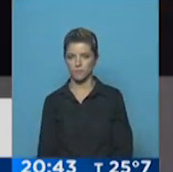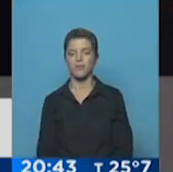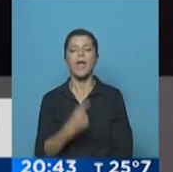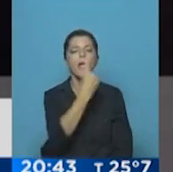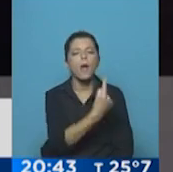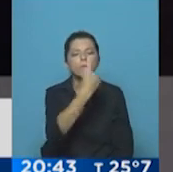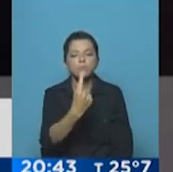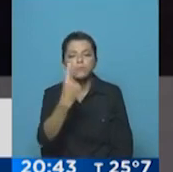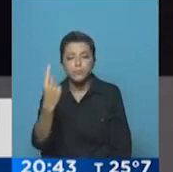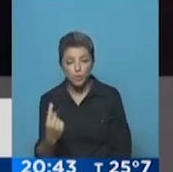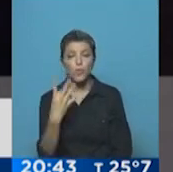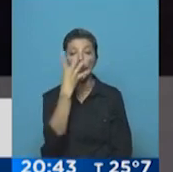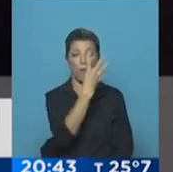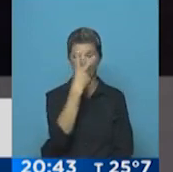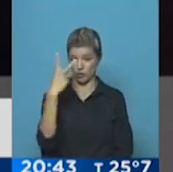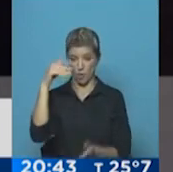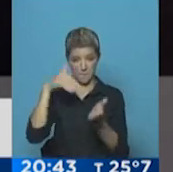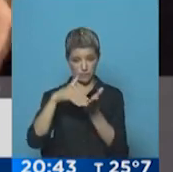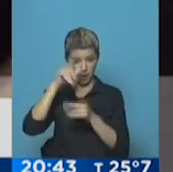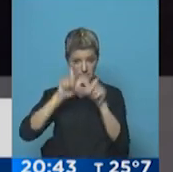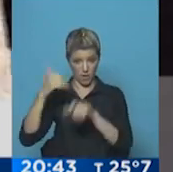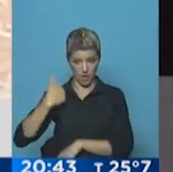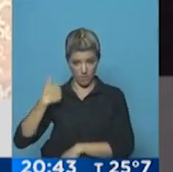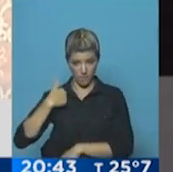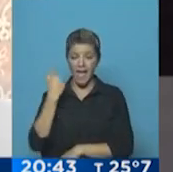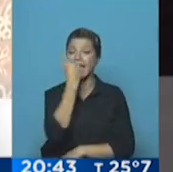cada uno de los 42 millones de argentinos,